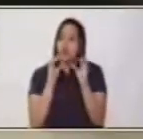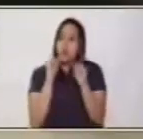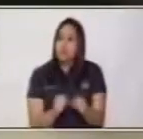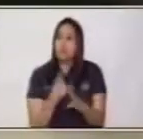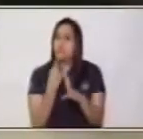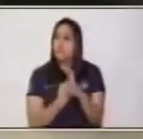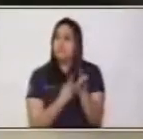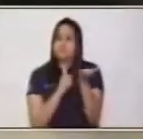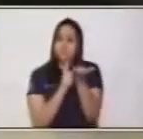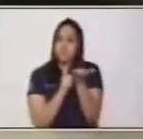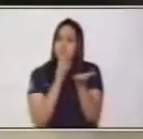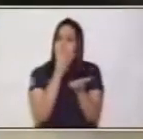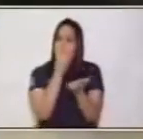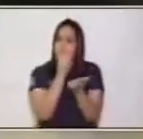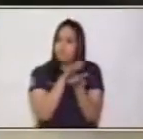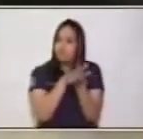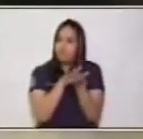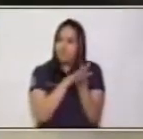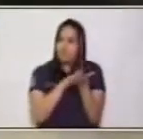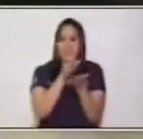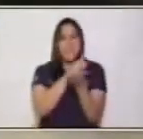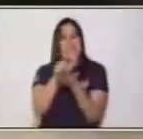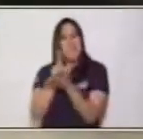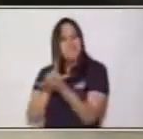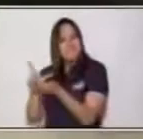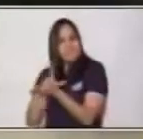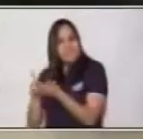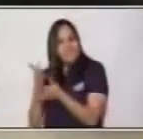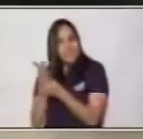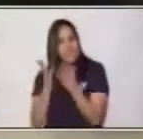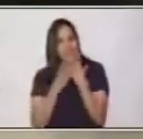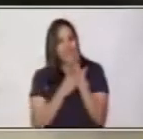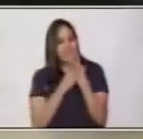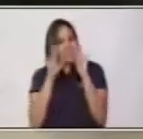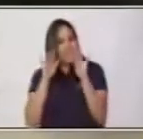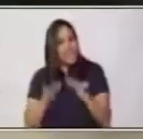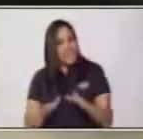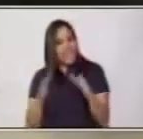gel para poder sanitizar tus manos. Quédate en casa.